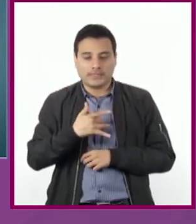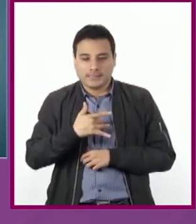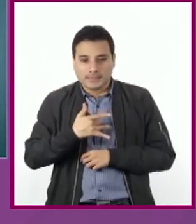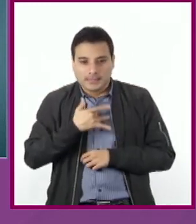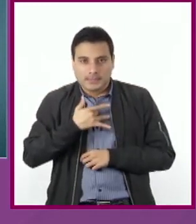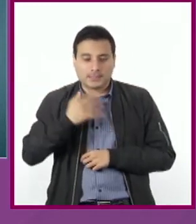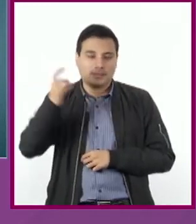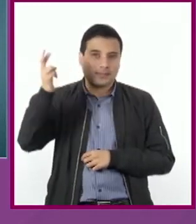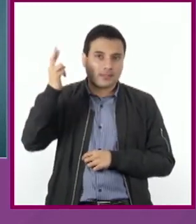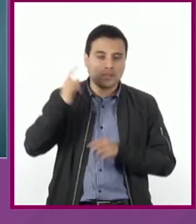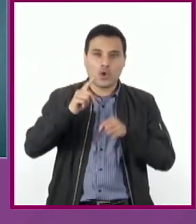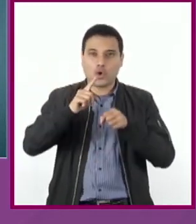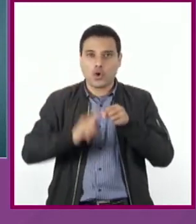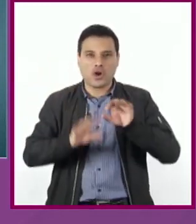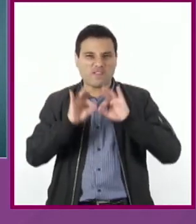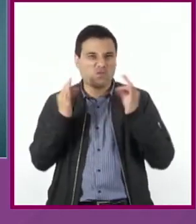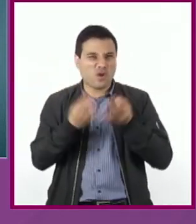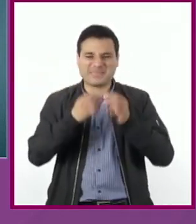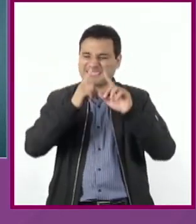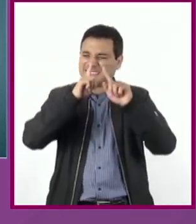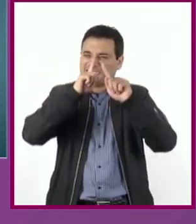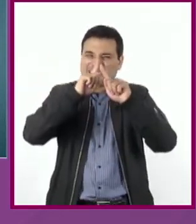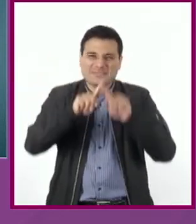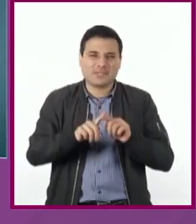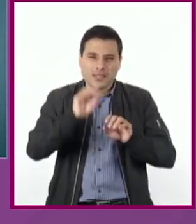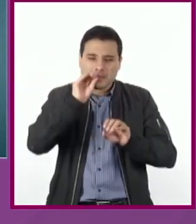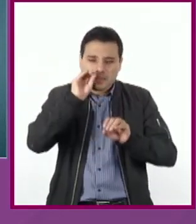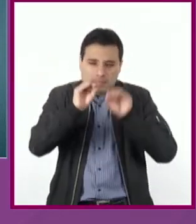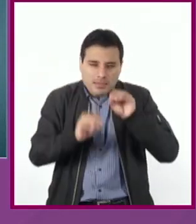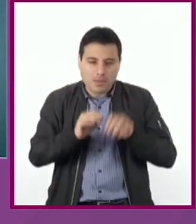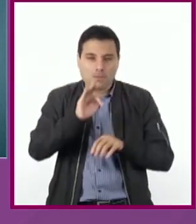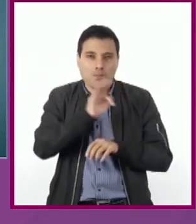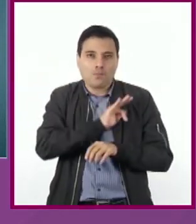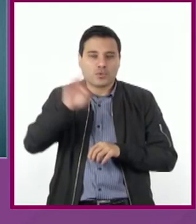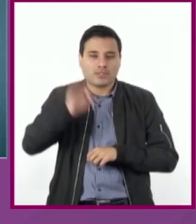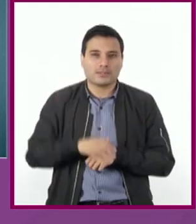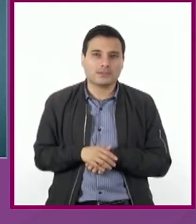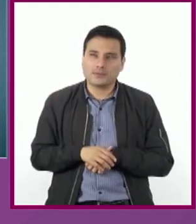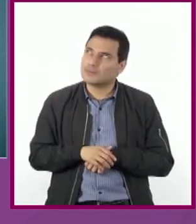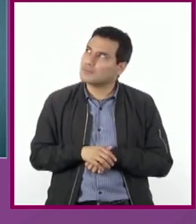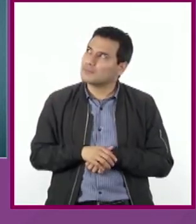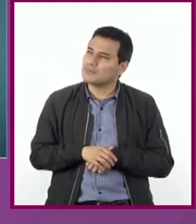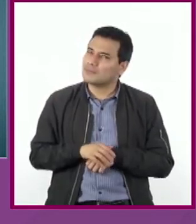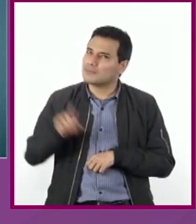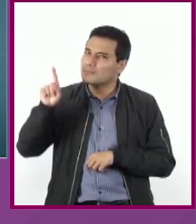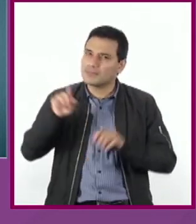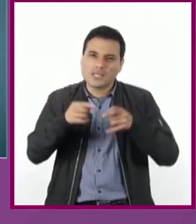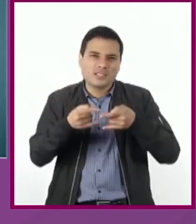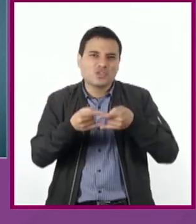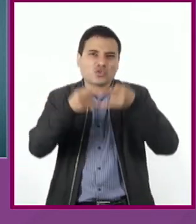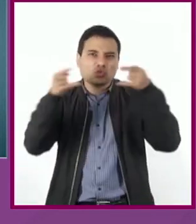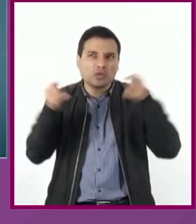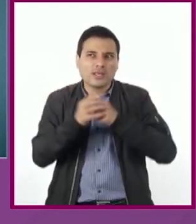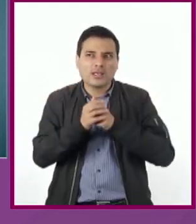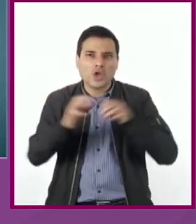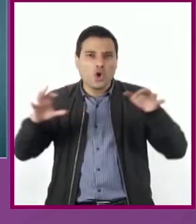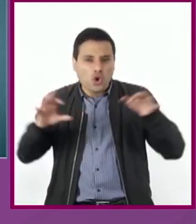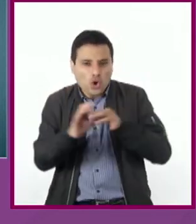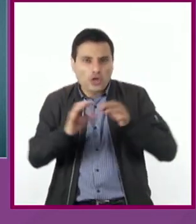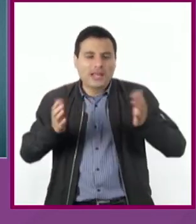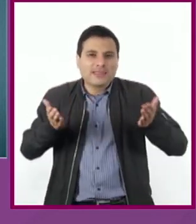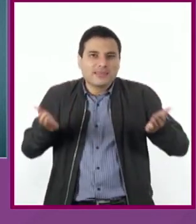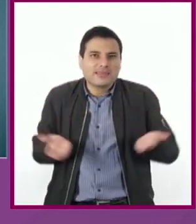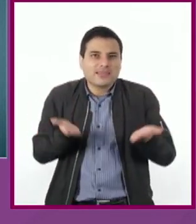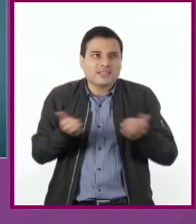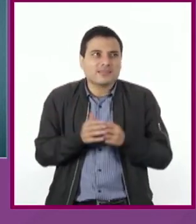colores, formas. Incluso pueden imaginar cómo se interpretaría esta historia con la danza, sin decir una sola